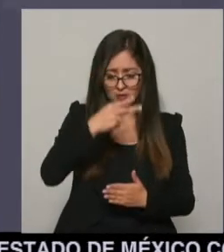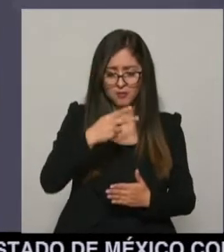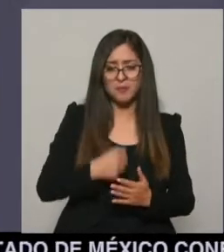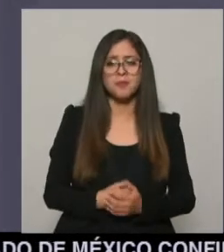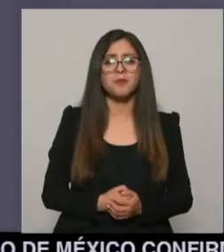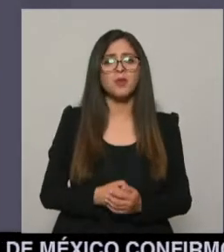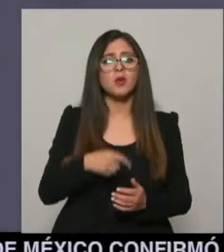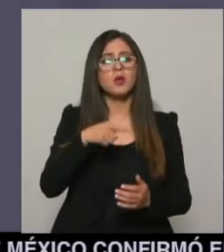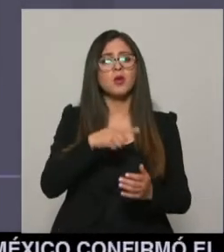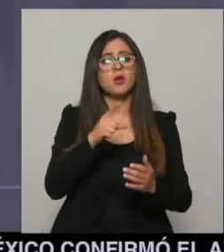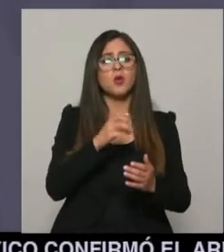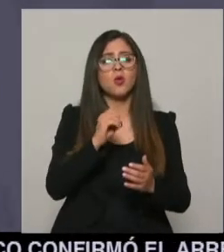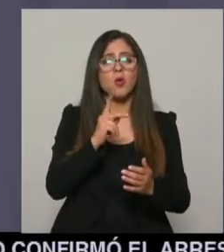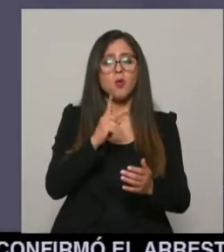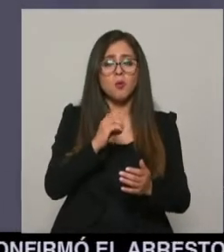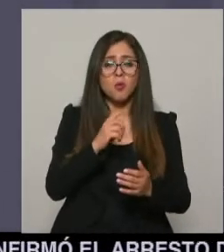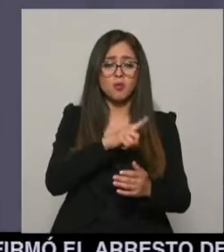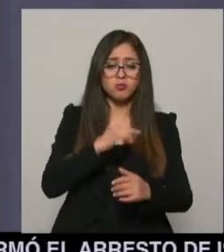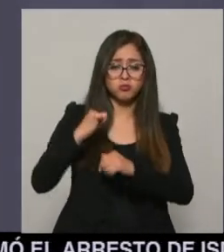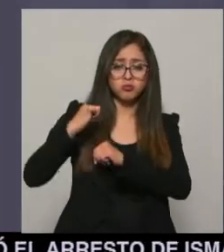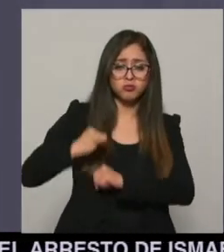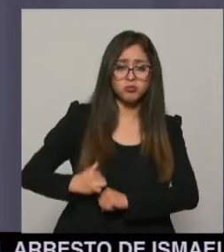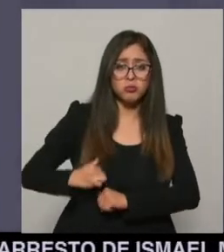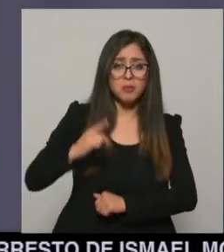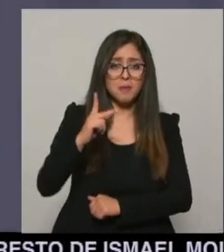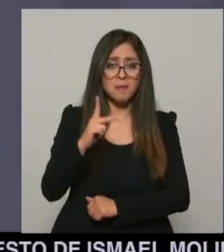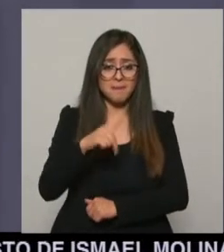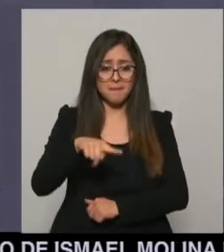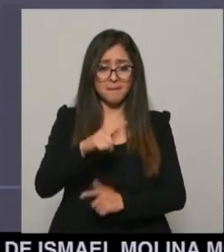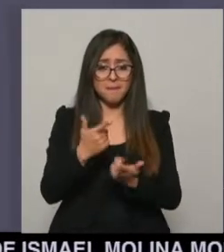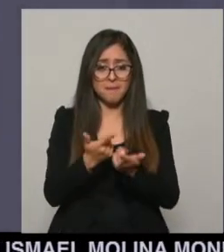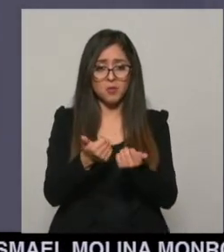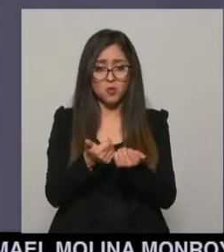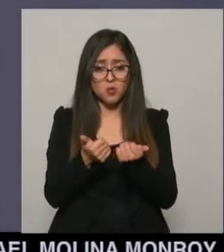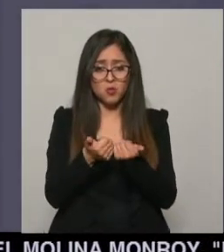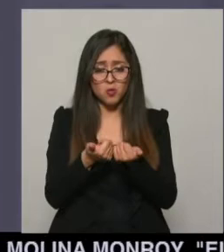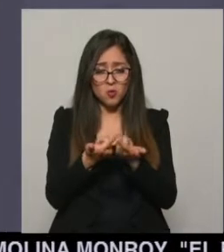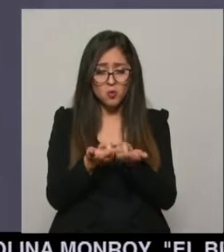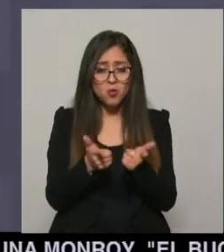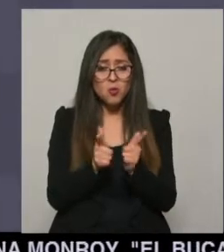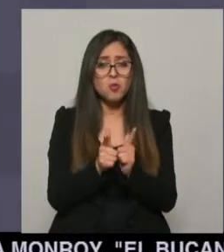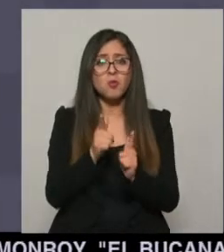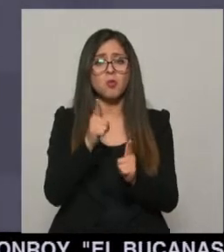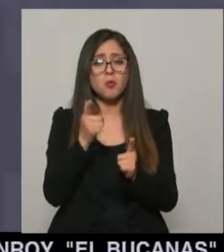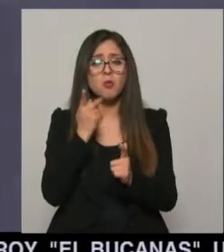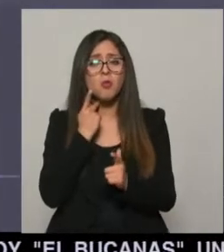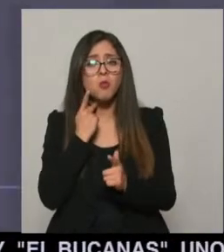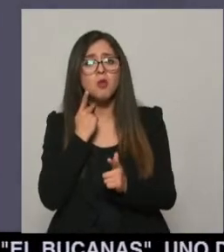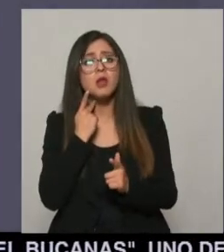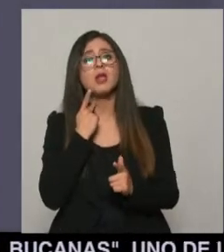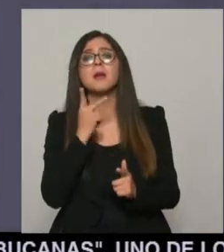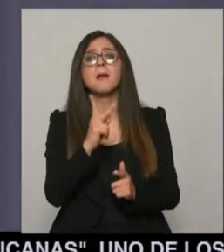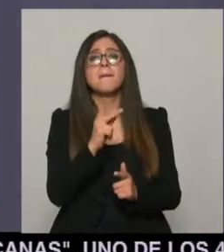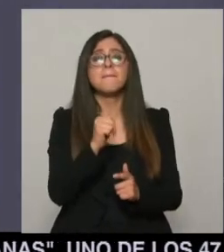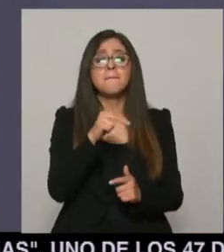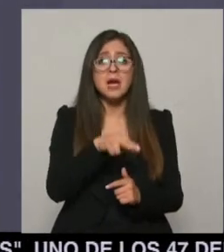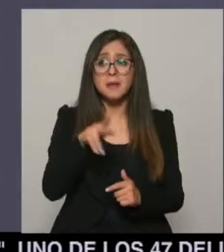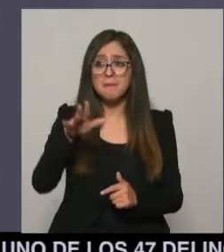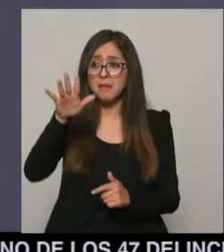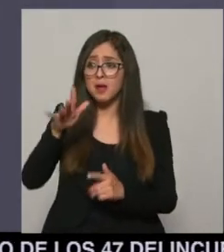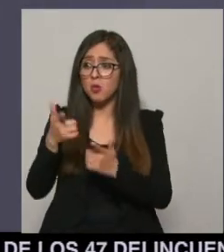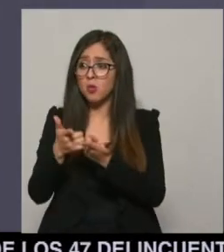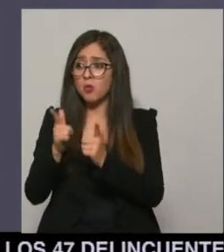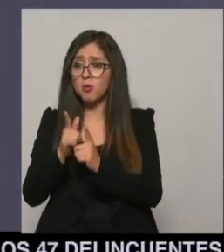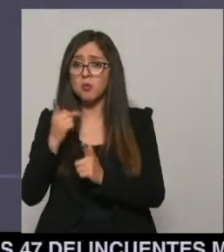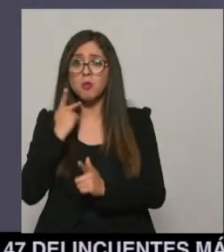que la pueda presidir ahora el PAN, no es una concesión de Morena, no es un regalo, es una situación de ley que se tiene que